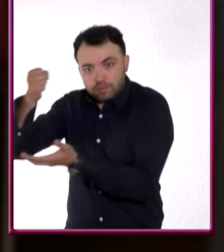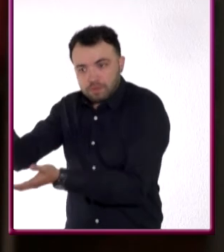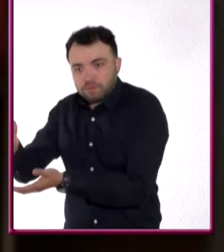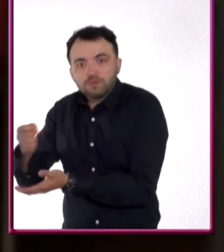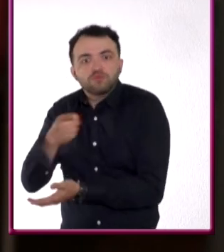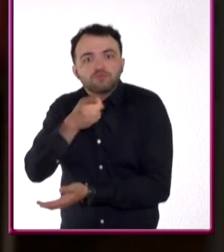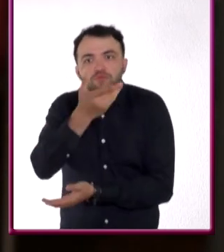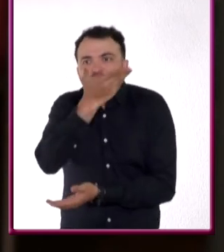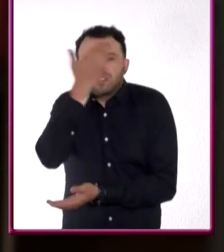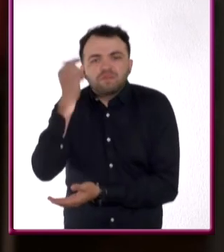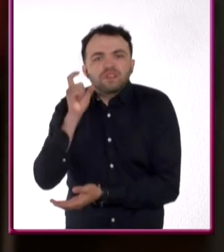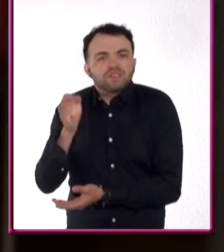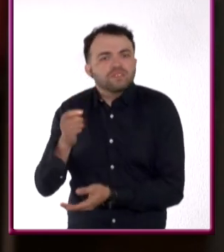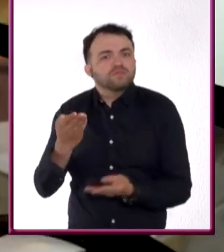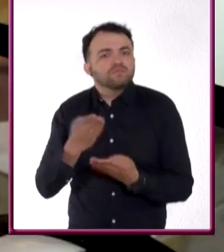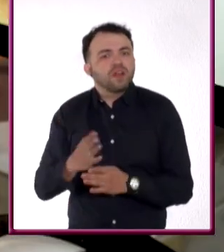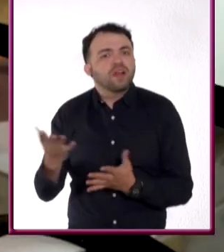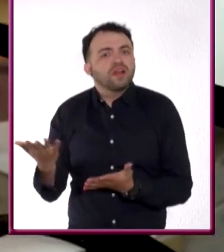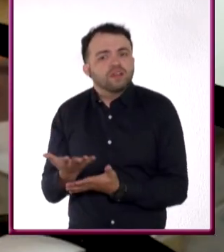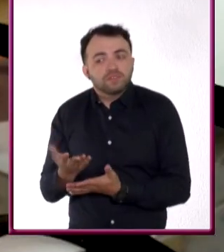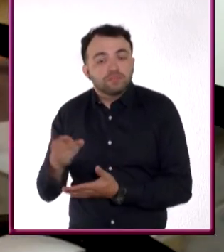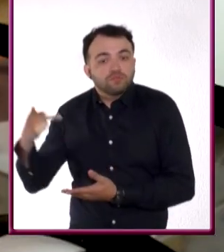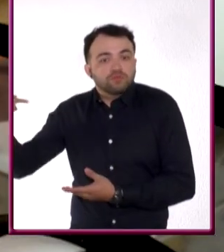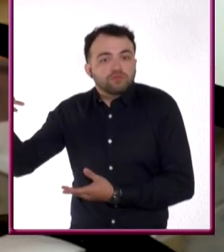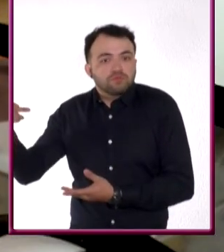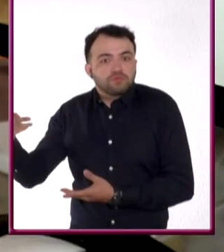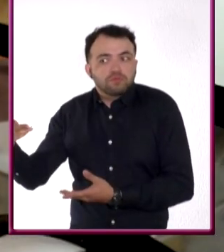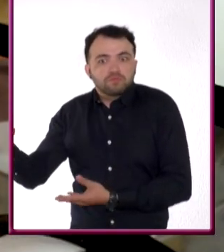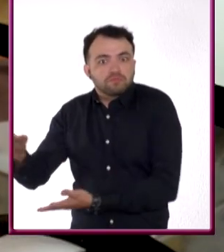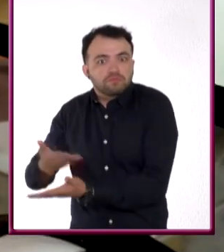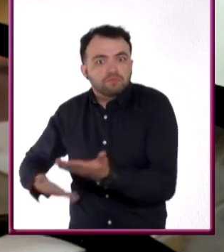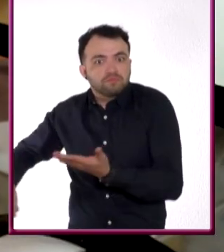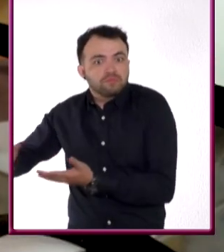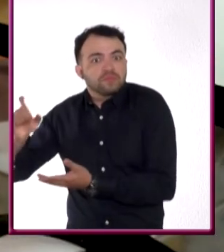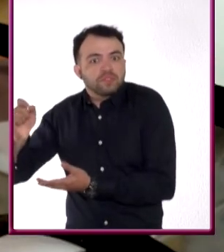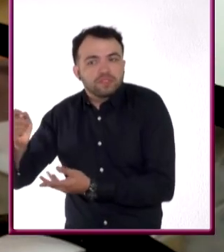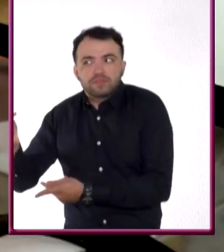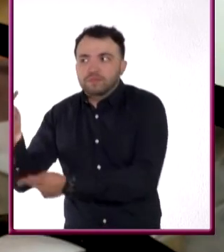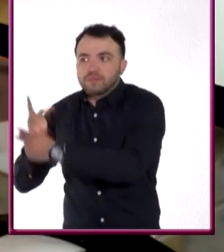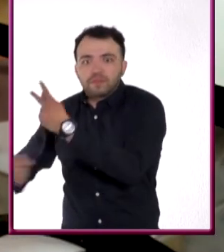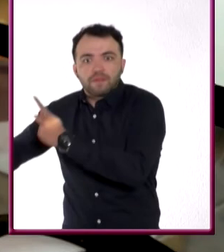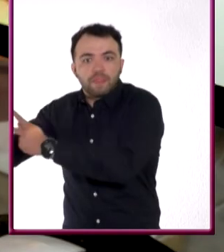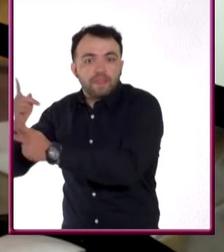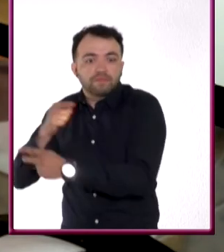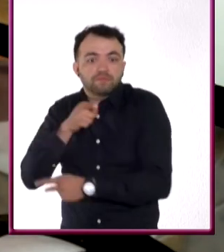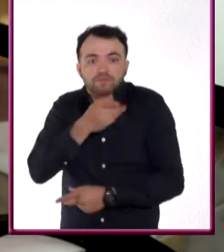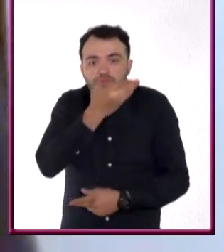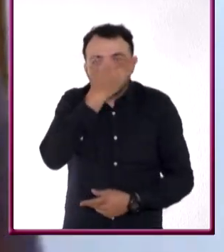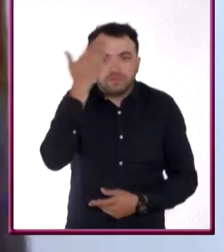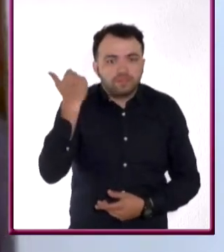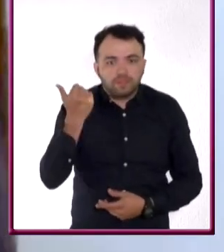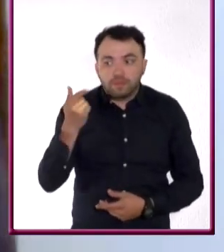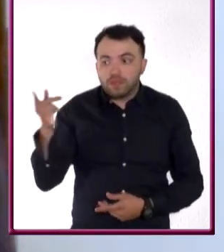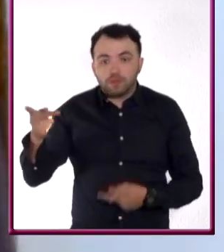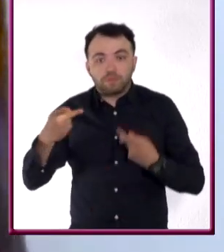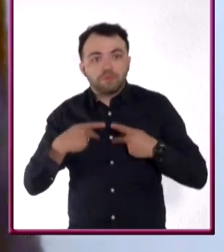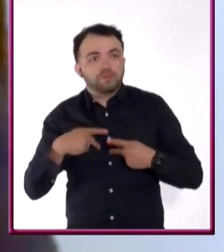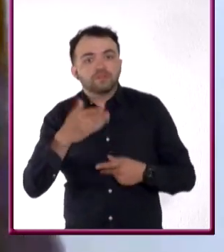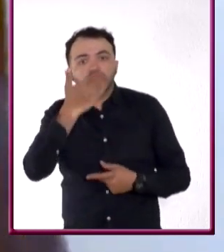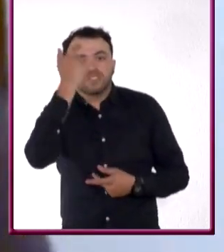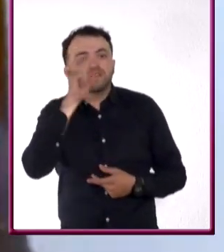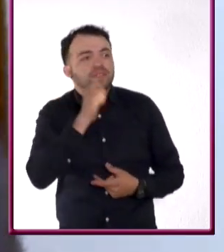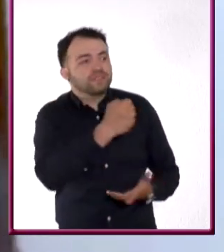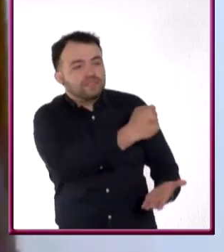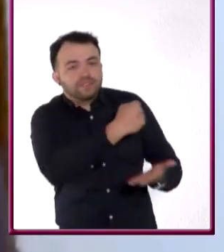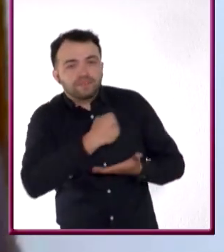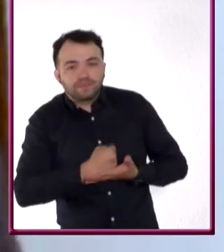sabes qué va a hacer el banco con ese dinero, a quién se lo va a prestar. Y la persona que lo va a recibir no sabe de dónde viene ese dinero. Entonces,